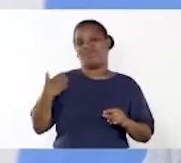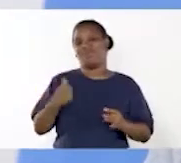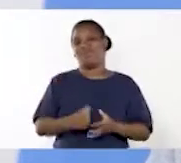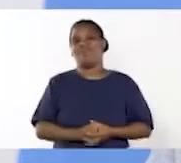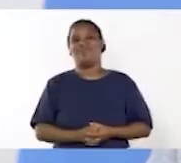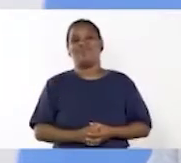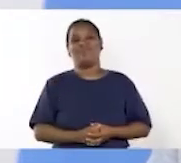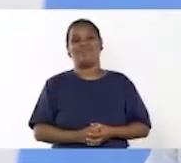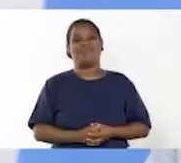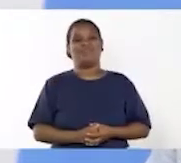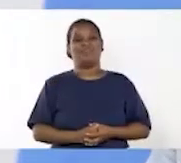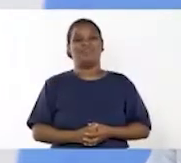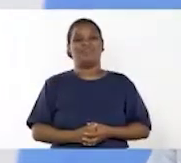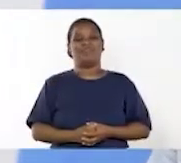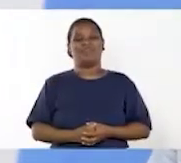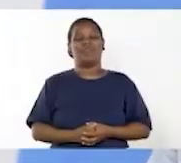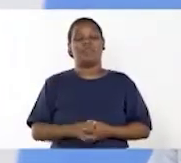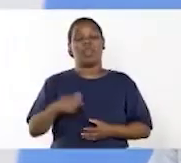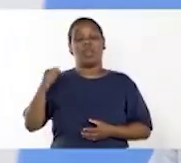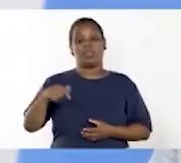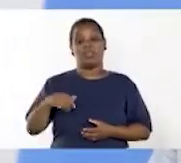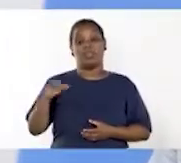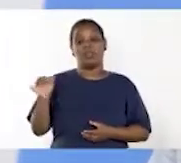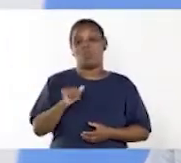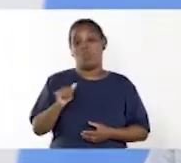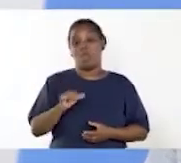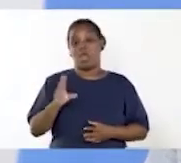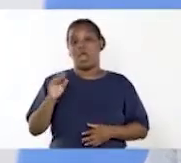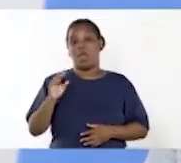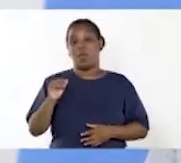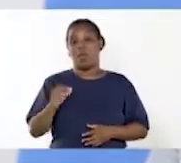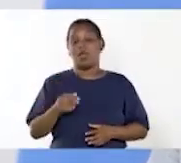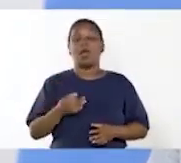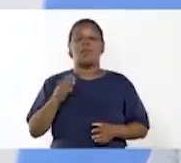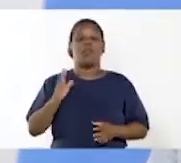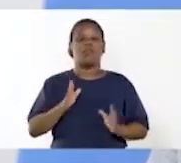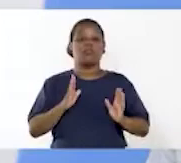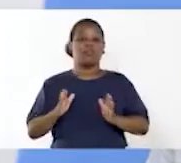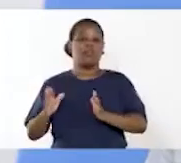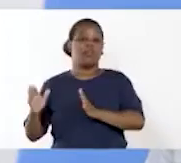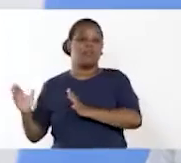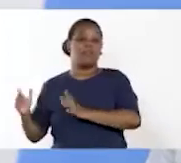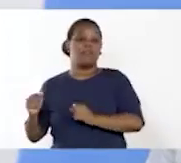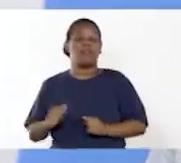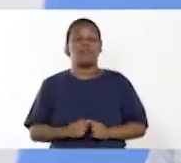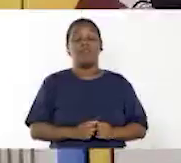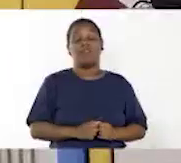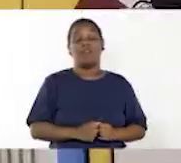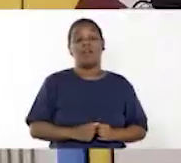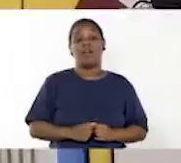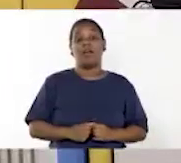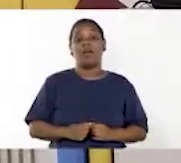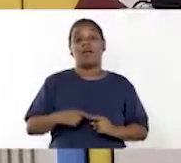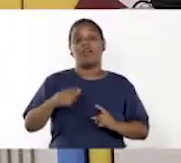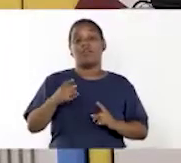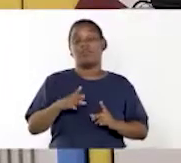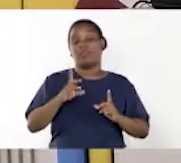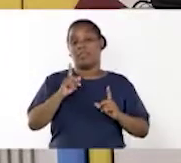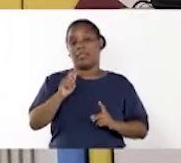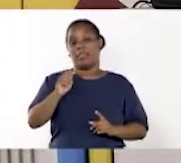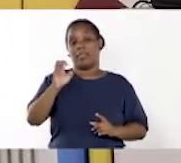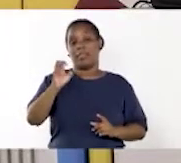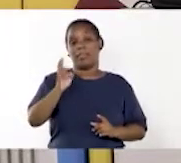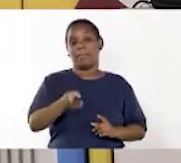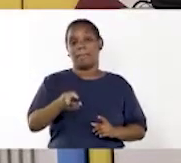Bien, entonces, aquí también hablamos de las fajas templadas, que tienen también sus características, sus particularidades.